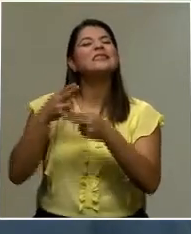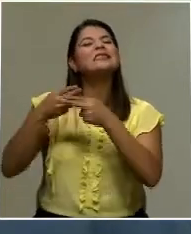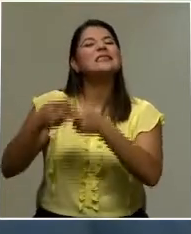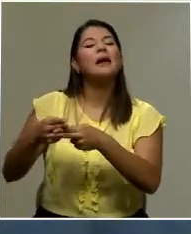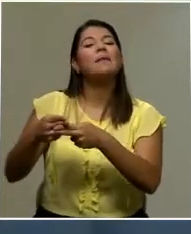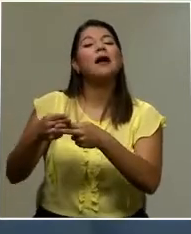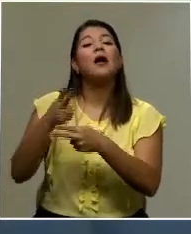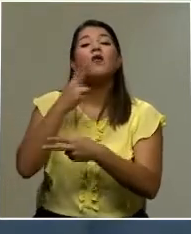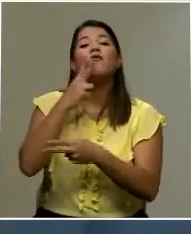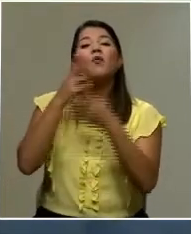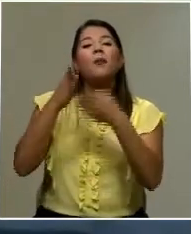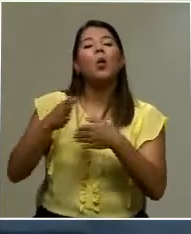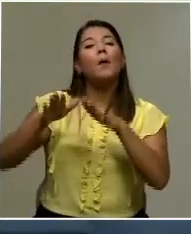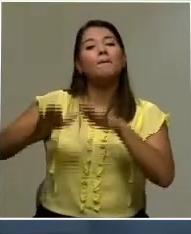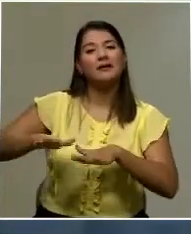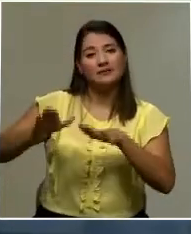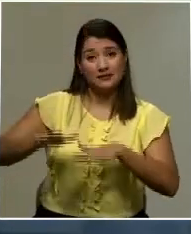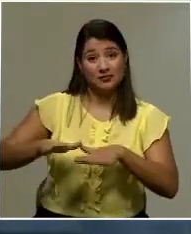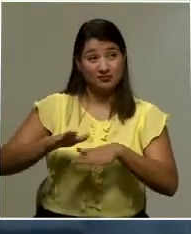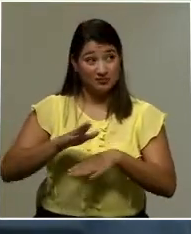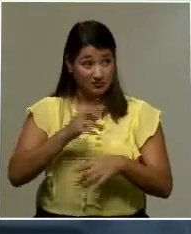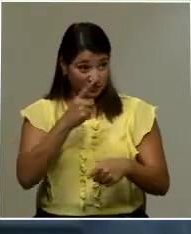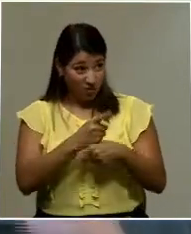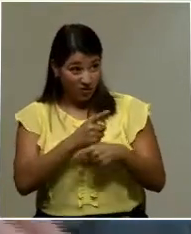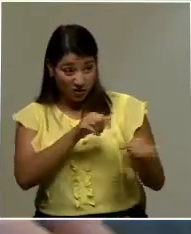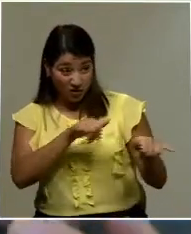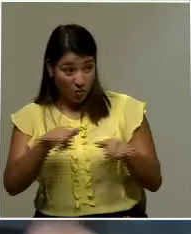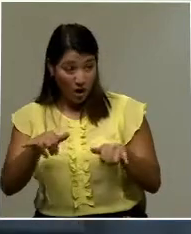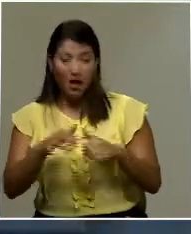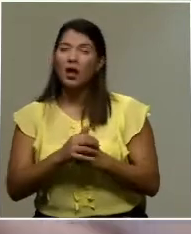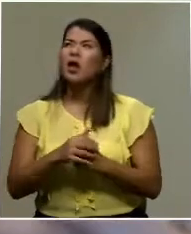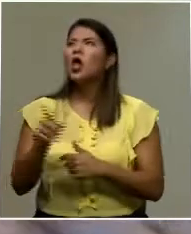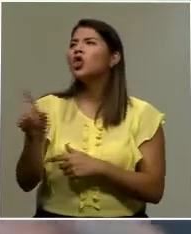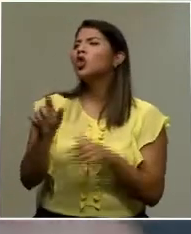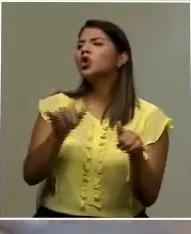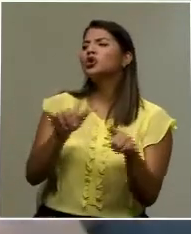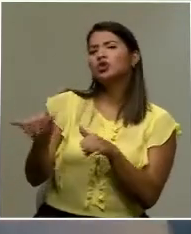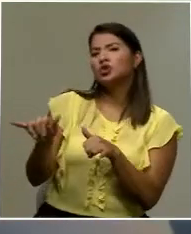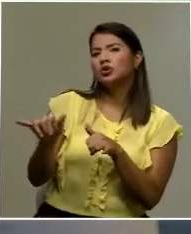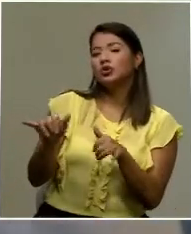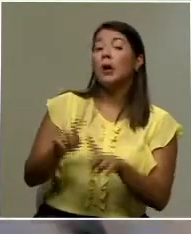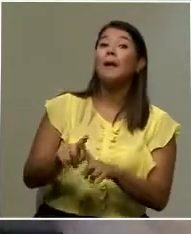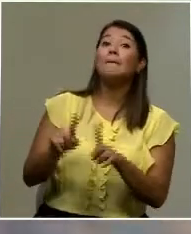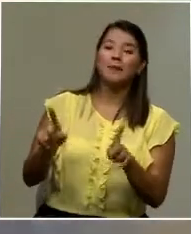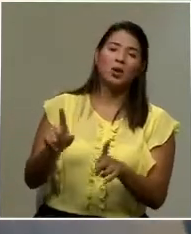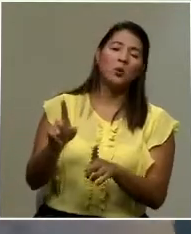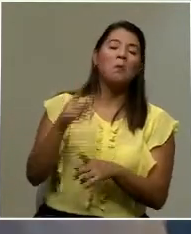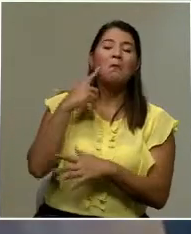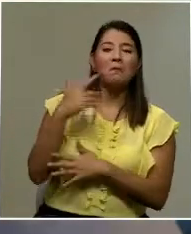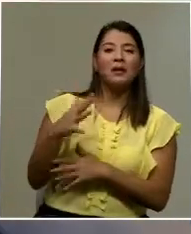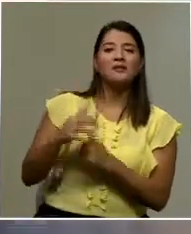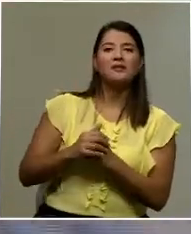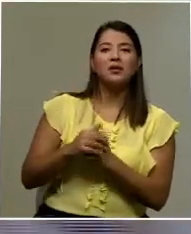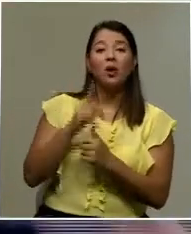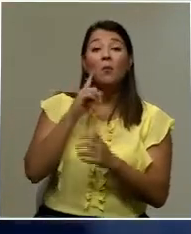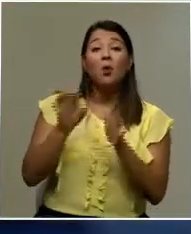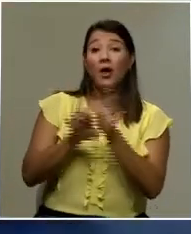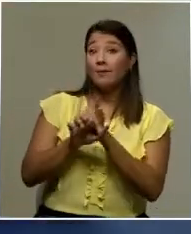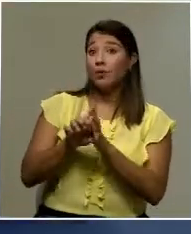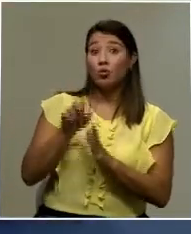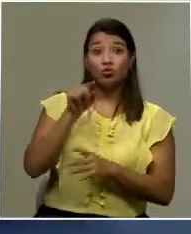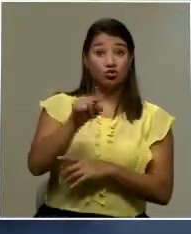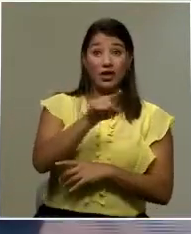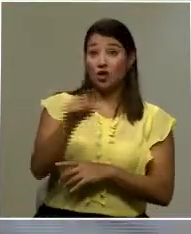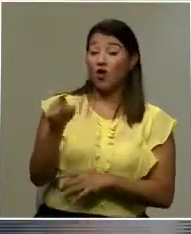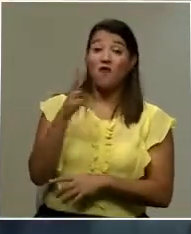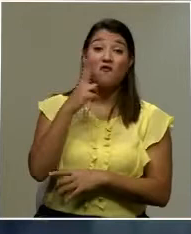que hemos estado usando, ¿no? Entonces, tú no eres el que está fumando el cigarro, pero el humo que ha estado dentro de esa persona, tú,